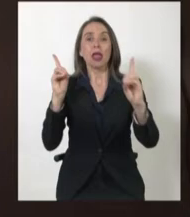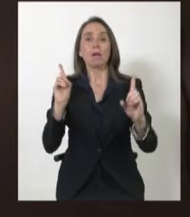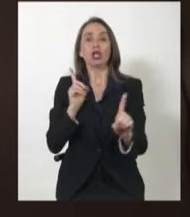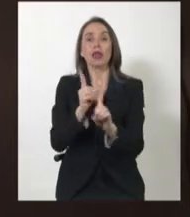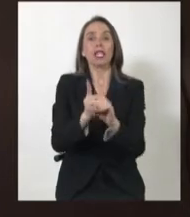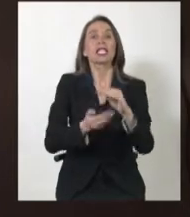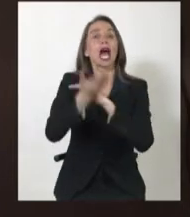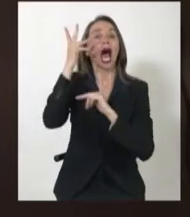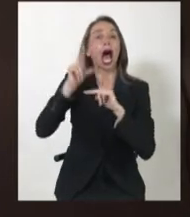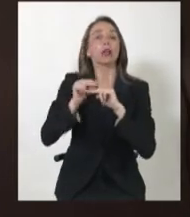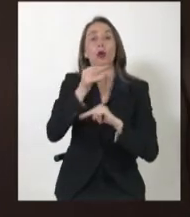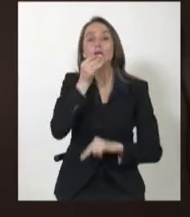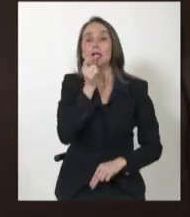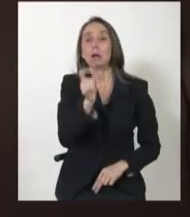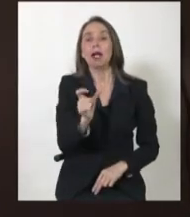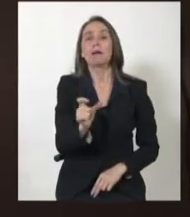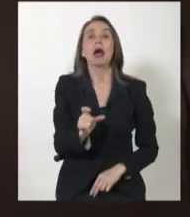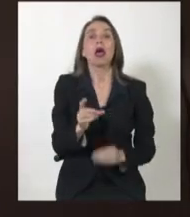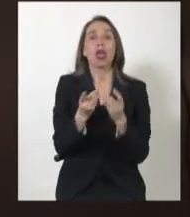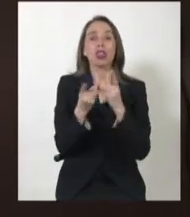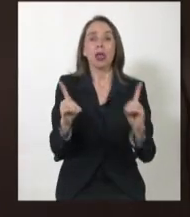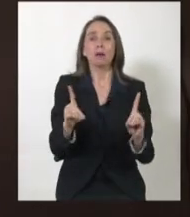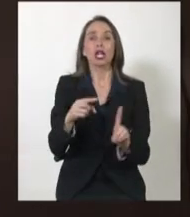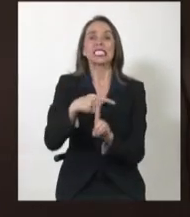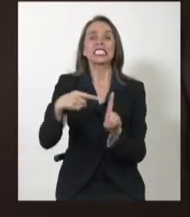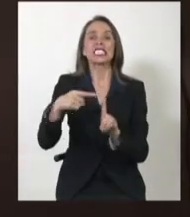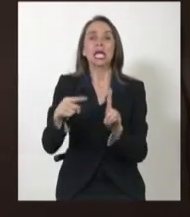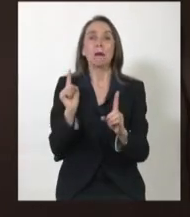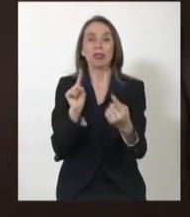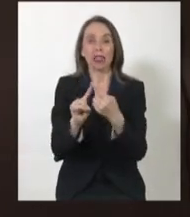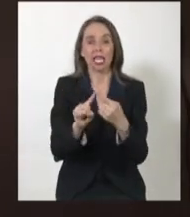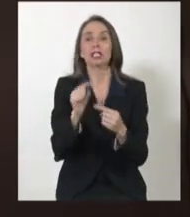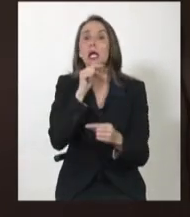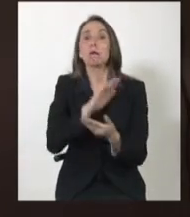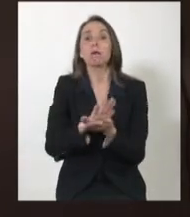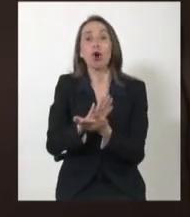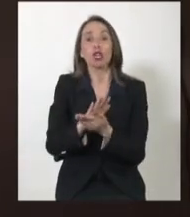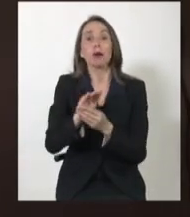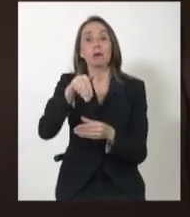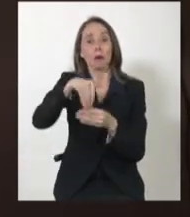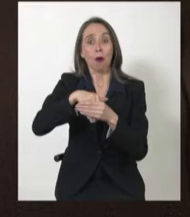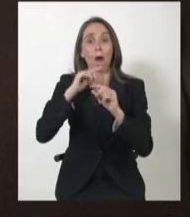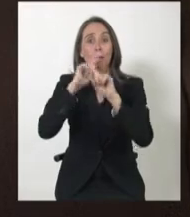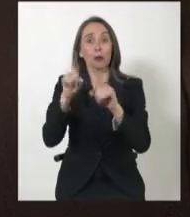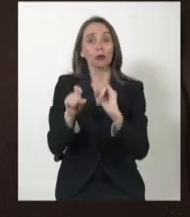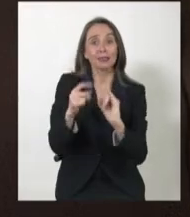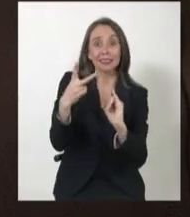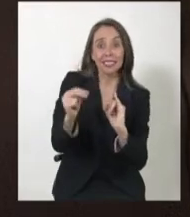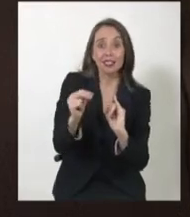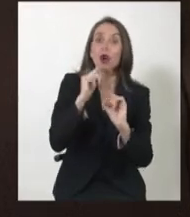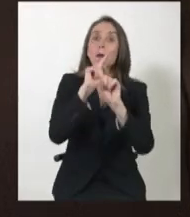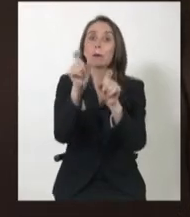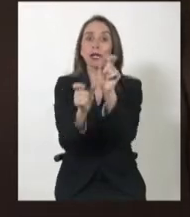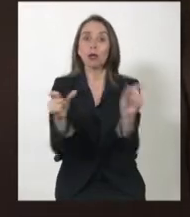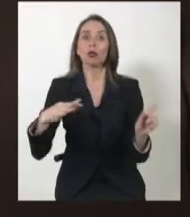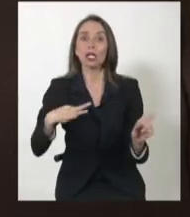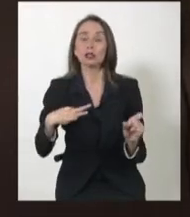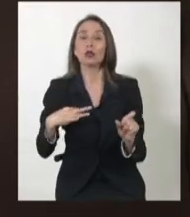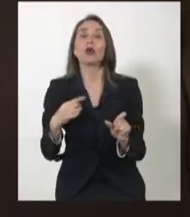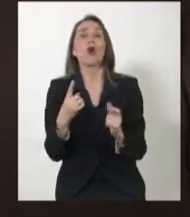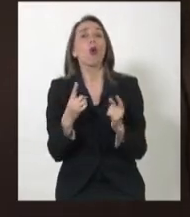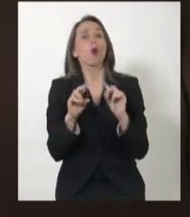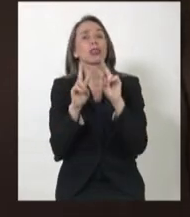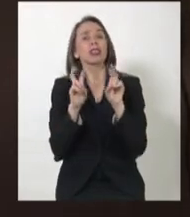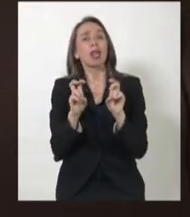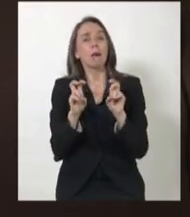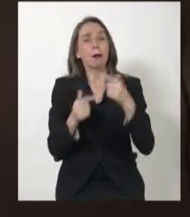se llamaban de democracia semidirecta, como es, por ejemplo, los plebiscitos. El plebiscito que es una consulta a la ciudadanía sobre un hecho